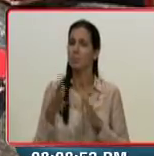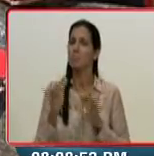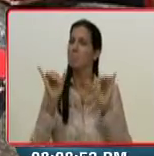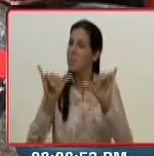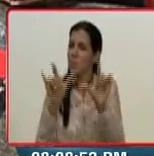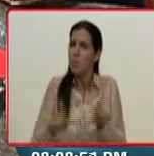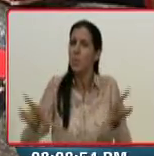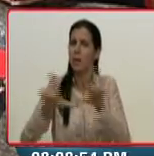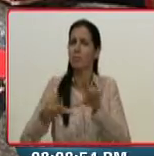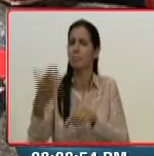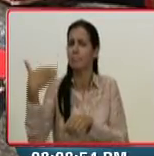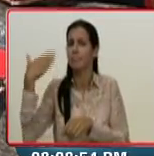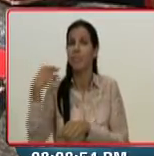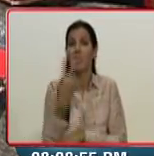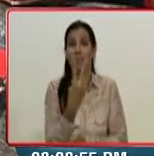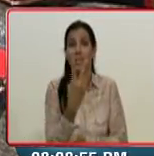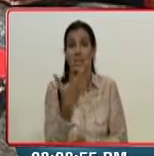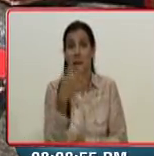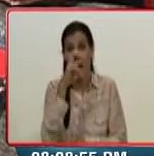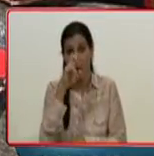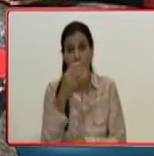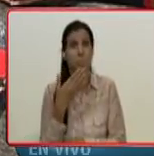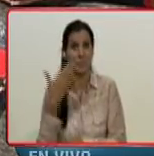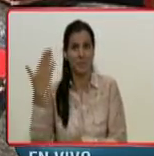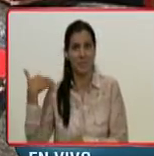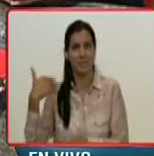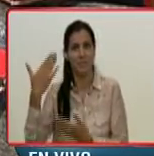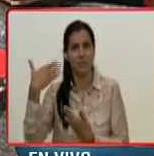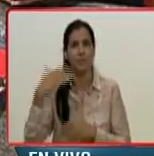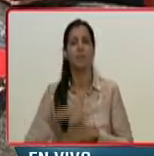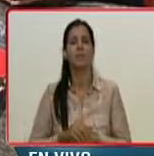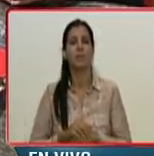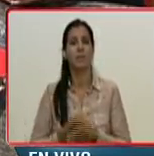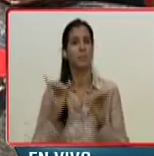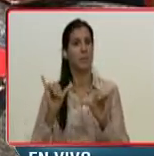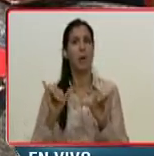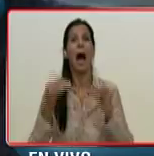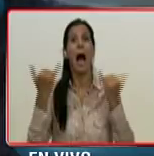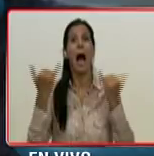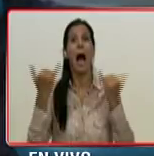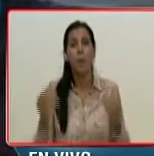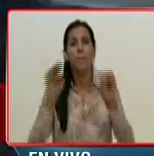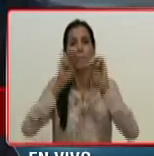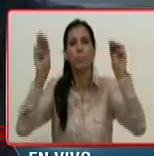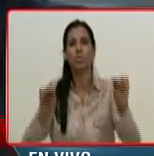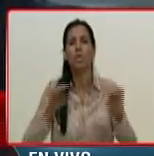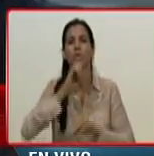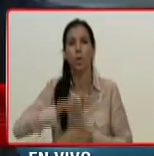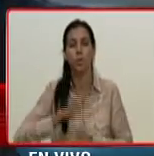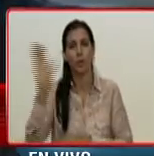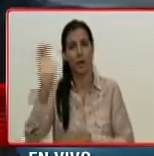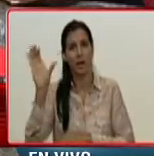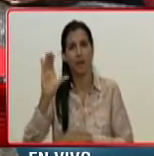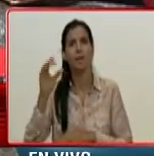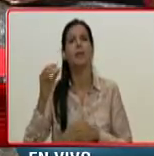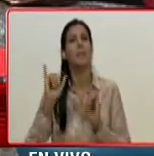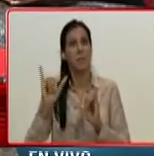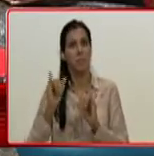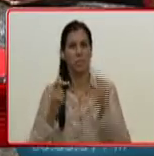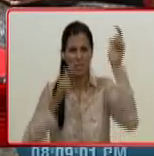lugar hace 23 años, y en ese entonces conocido como el Museo Histórico Militar de Caracas, dirigió las acciones de